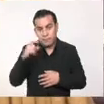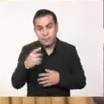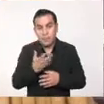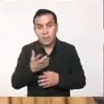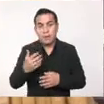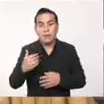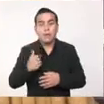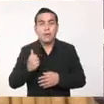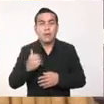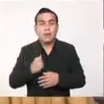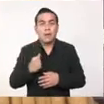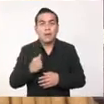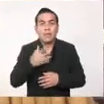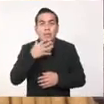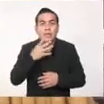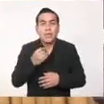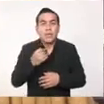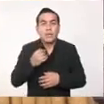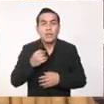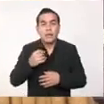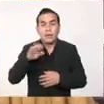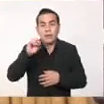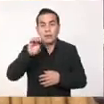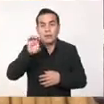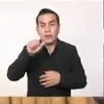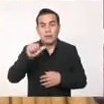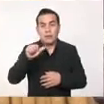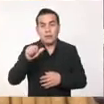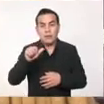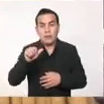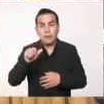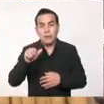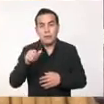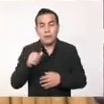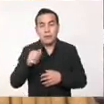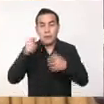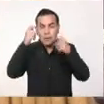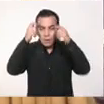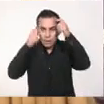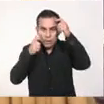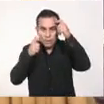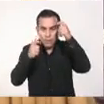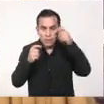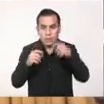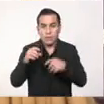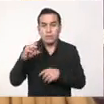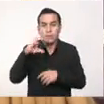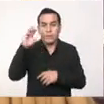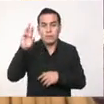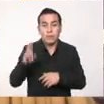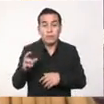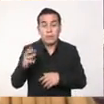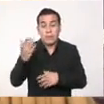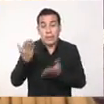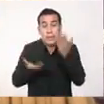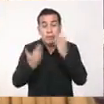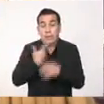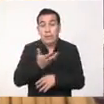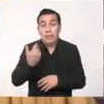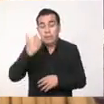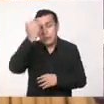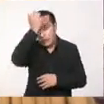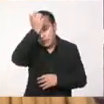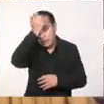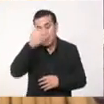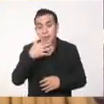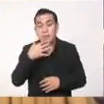Unión Europea, el secretario general de la OEA, el secretario general de Naciones Unidas, Costa Rica. Es posible que todos estemos equivocados, pero yo